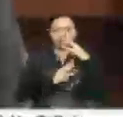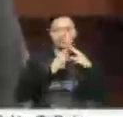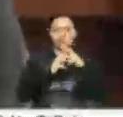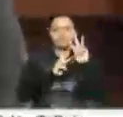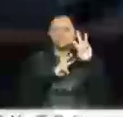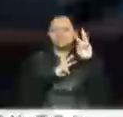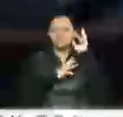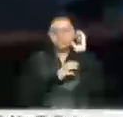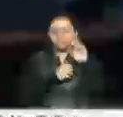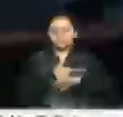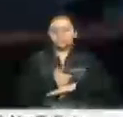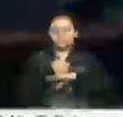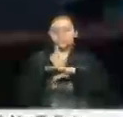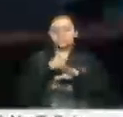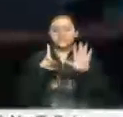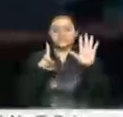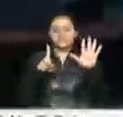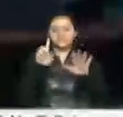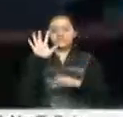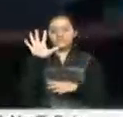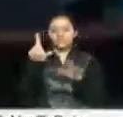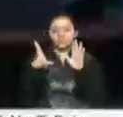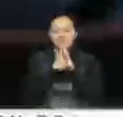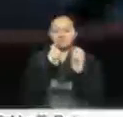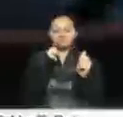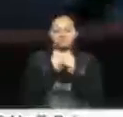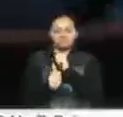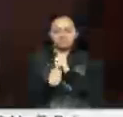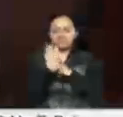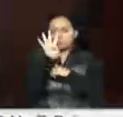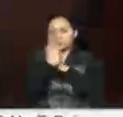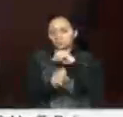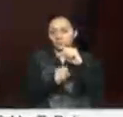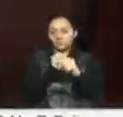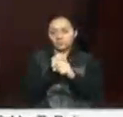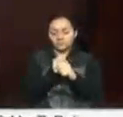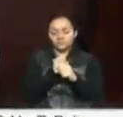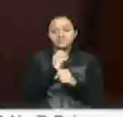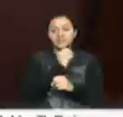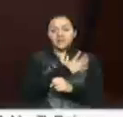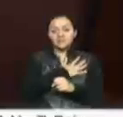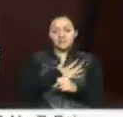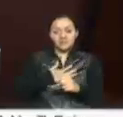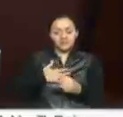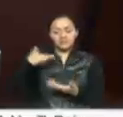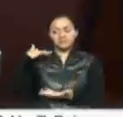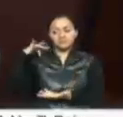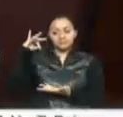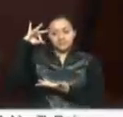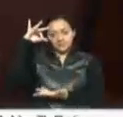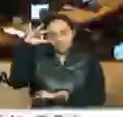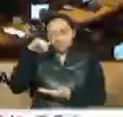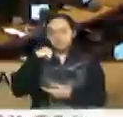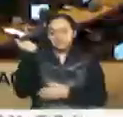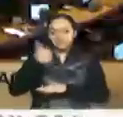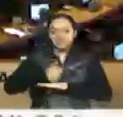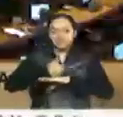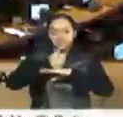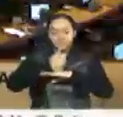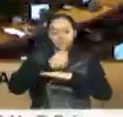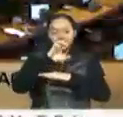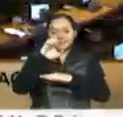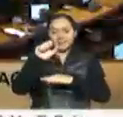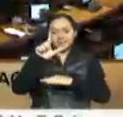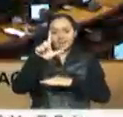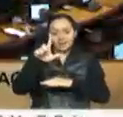aprobó más de 65 leyes en 4 años. Gabriela Riva de Neira, a nombre de las máximas autoridades de la Asamblea, entregó